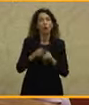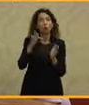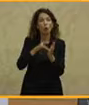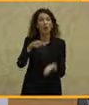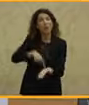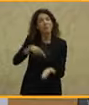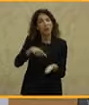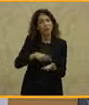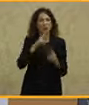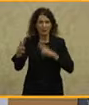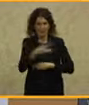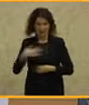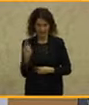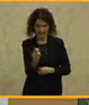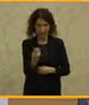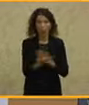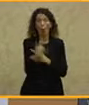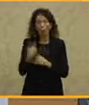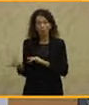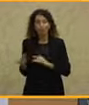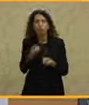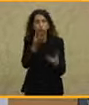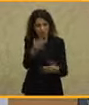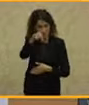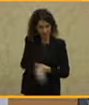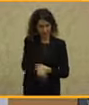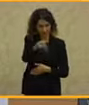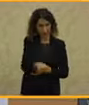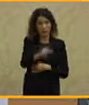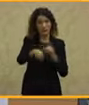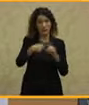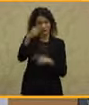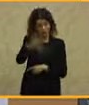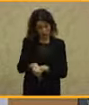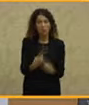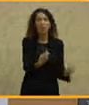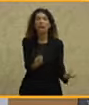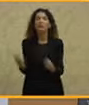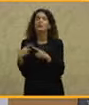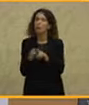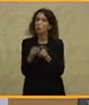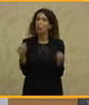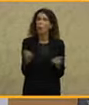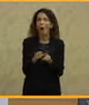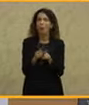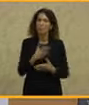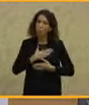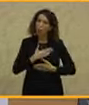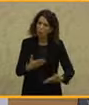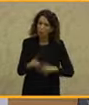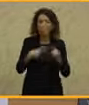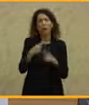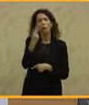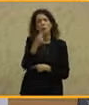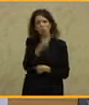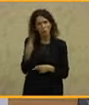siguientes reivindicaciones que trasladamos hoy aquí, y para las que es necesario, entendemos, una mayor voluntad y